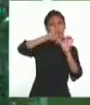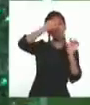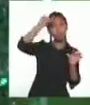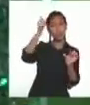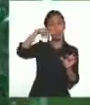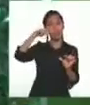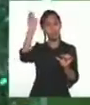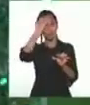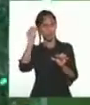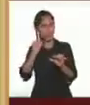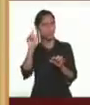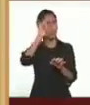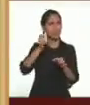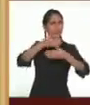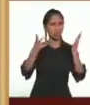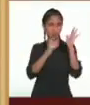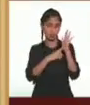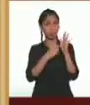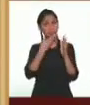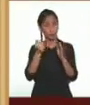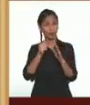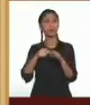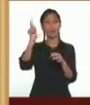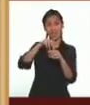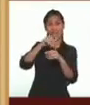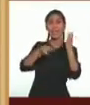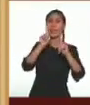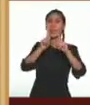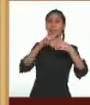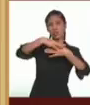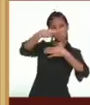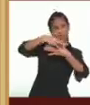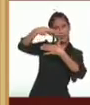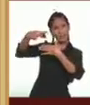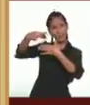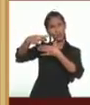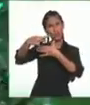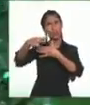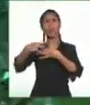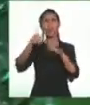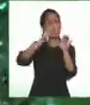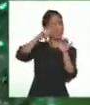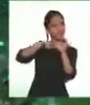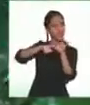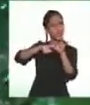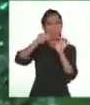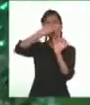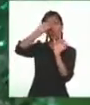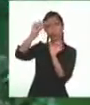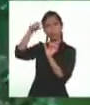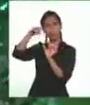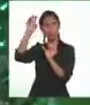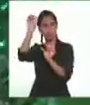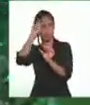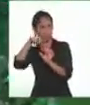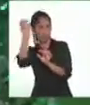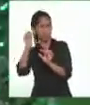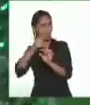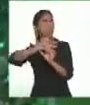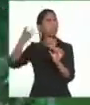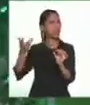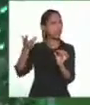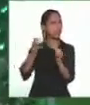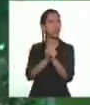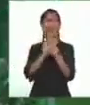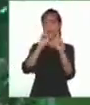Te propongo que sea así. ¿En qué región del Perú existe la tecnología de los andenes? Cambiamos la pregunta genérica ¿dónde? Por